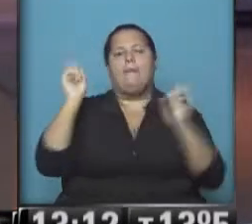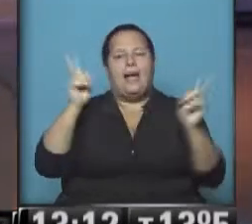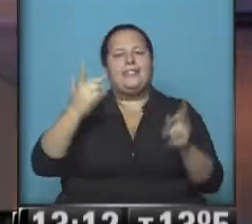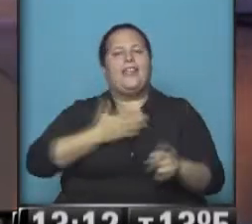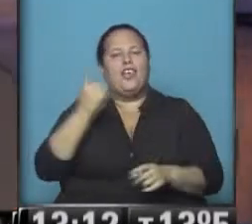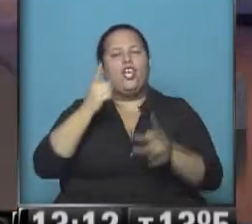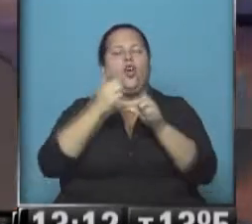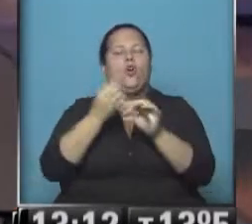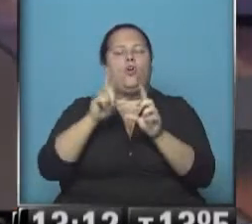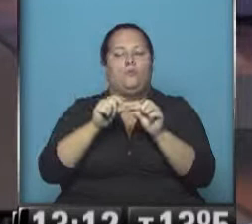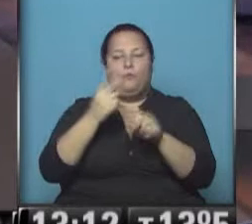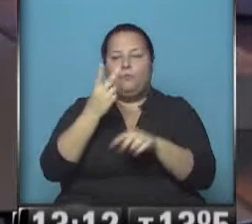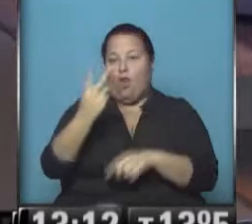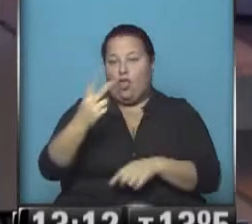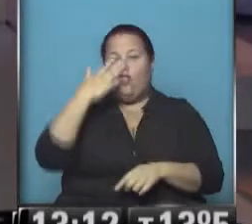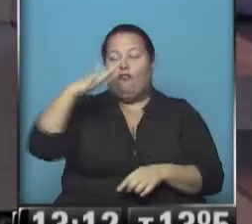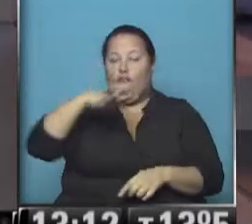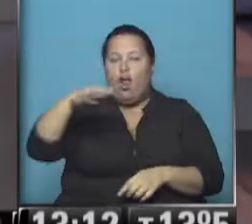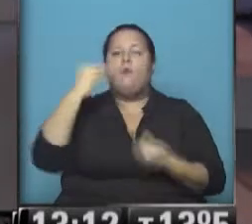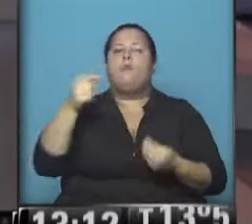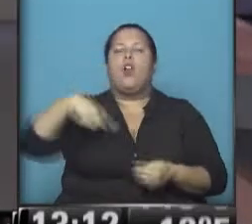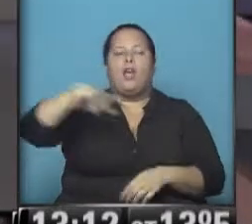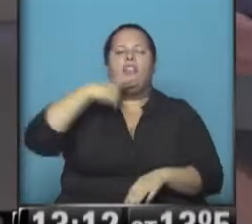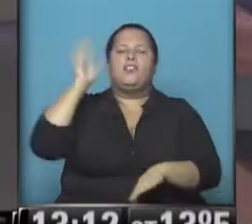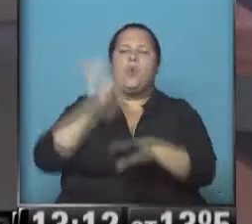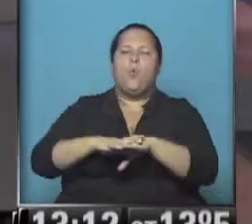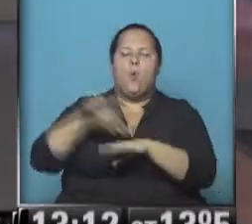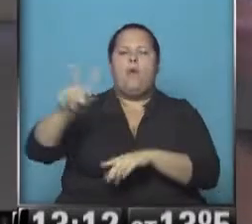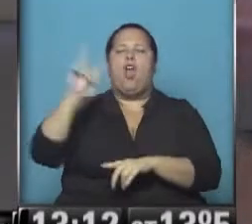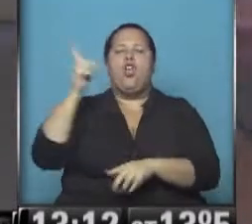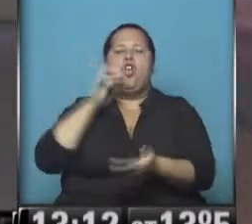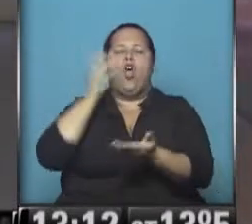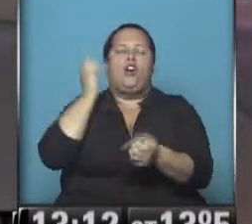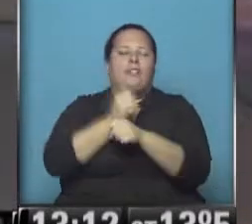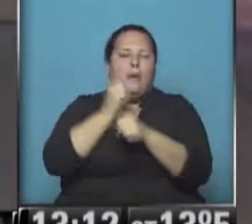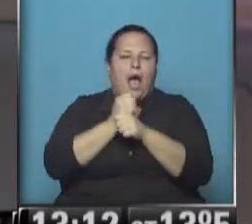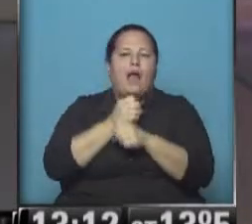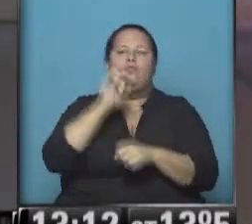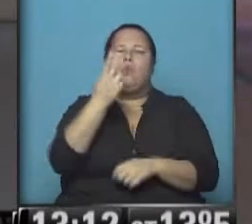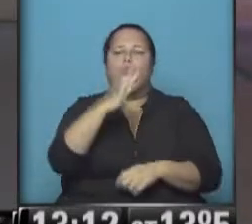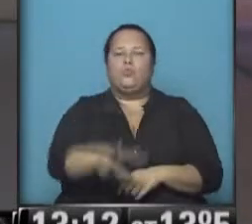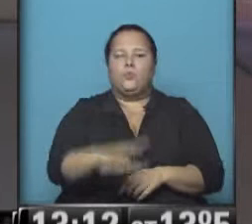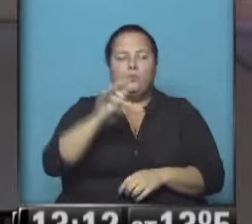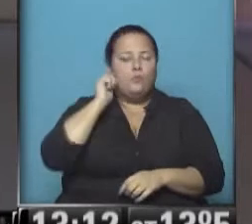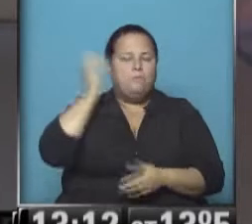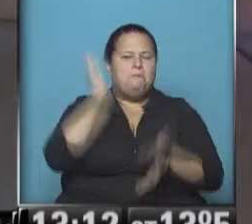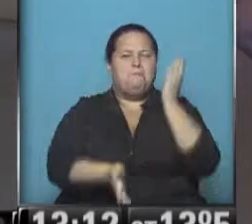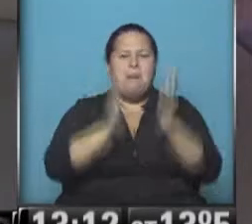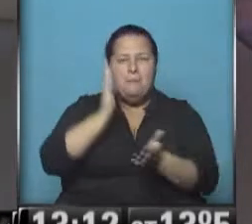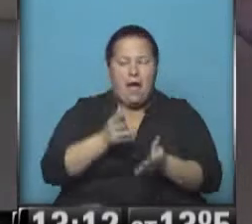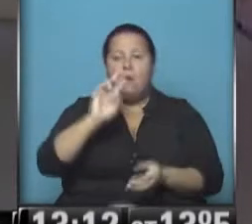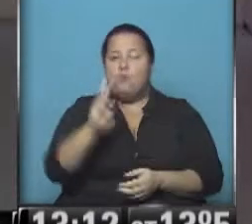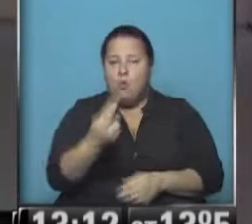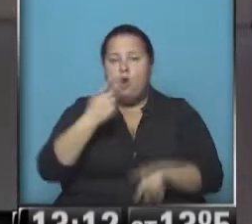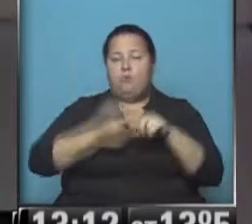del Jardín Número 2 del barrio porteño de Flores, porque fueron acusadas de no haber actuado a tiempo en la muerte de un chiquito que fue golpeado y